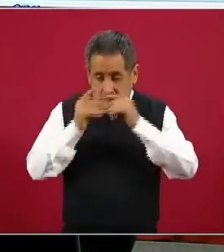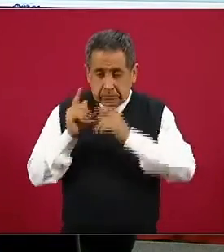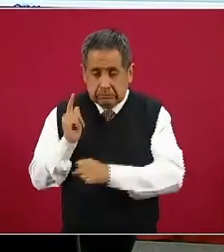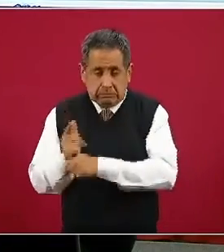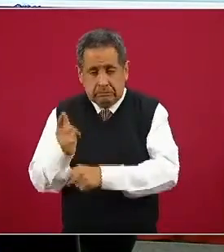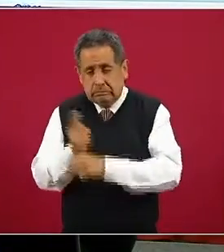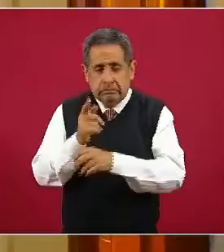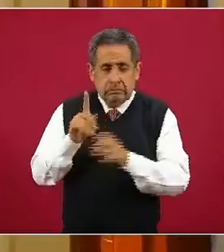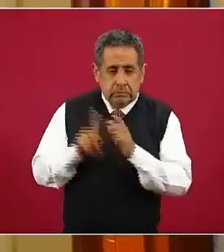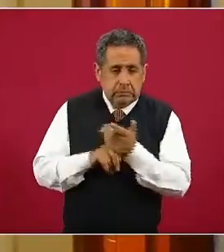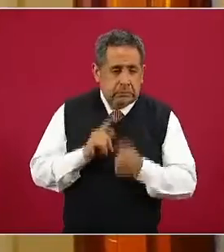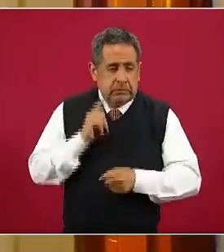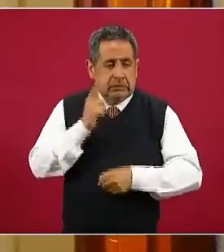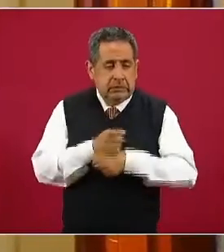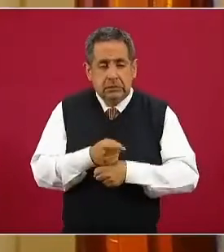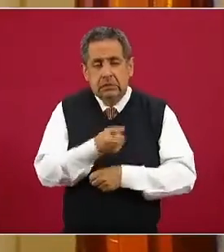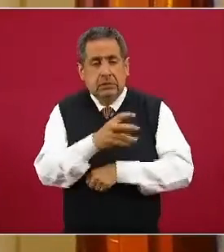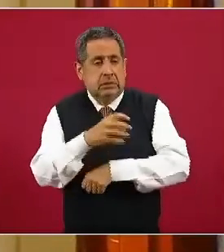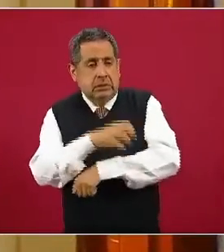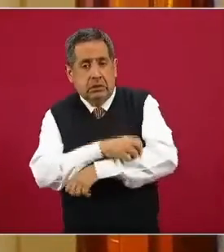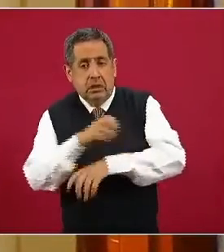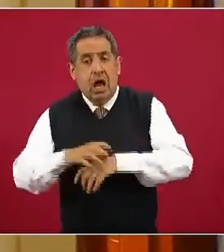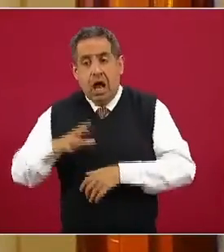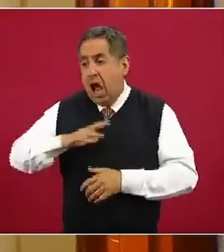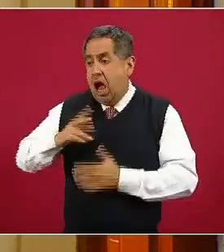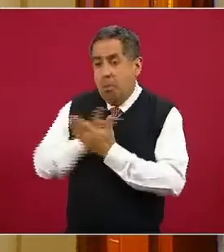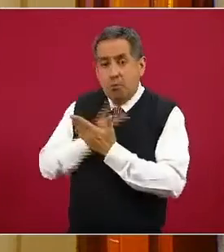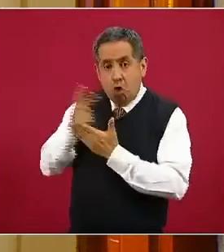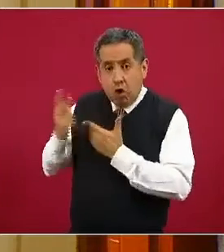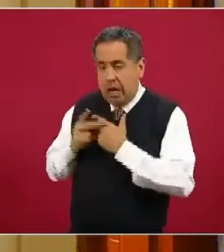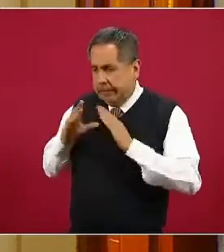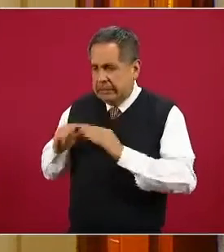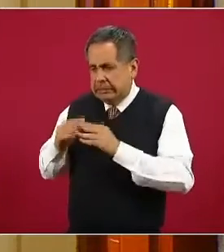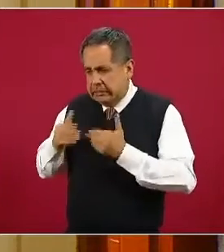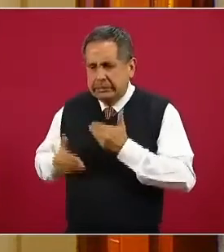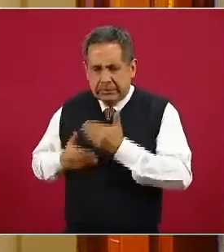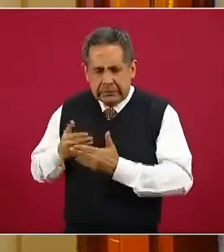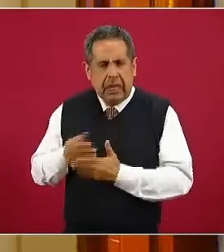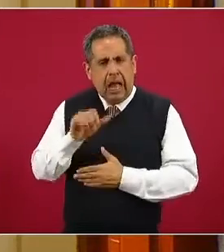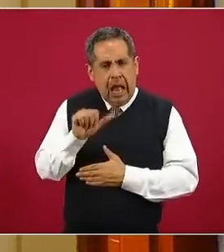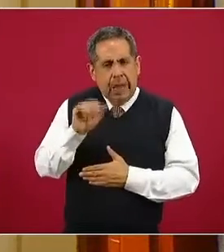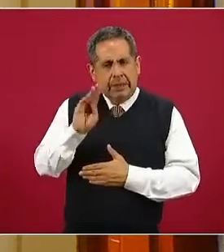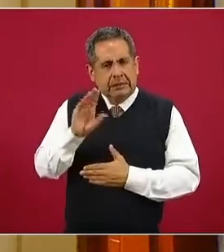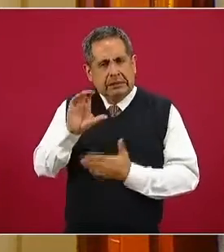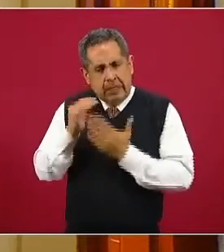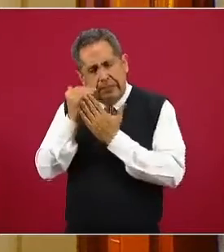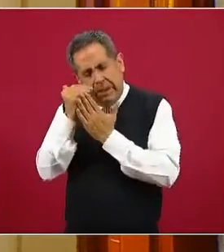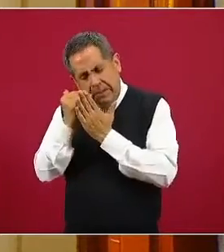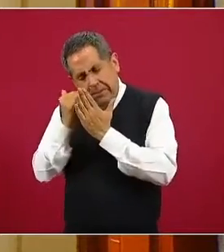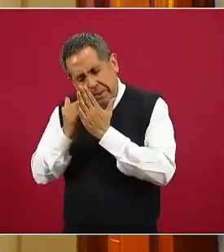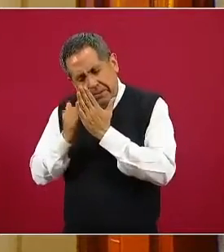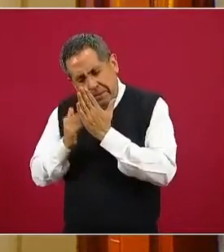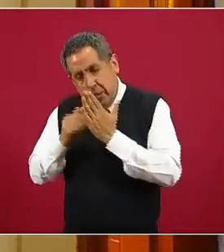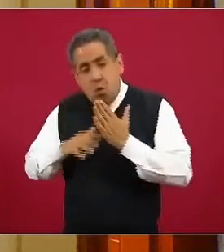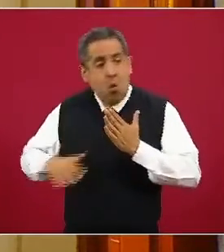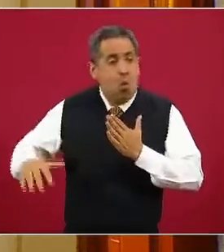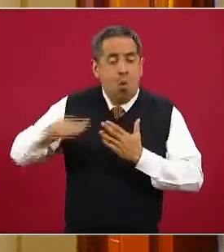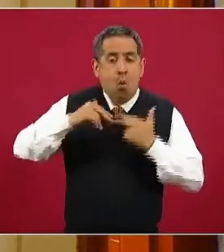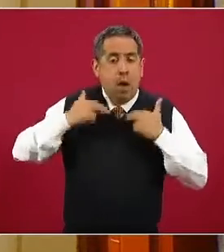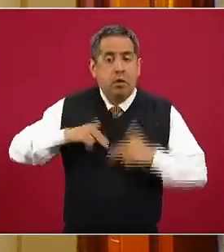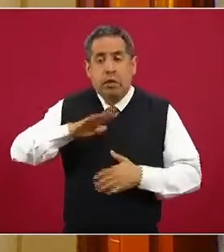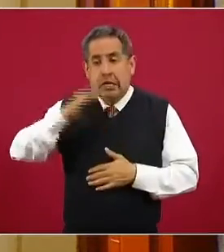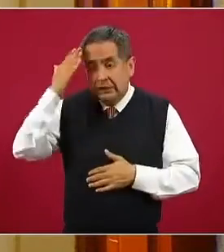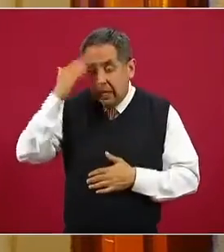detección de las agresiones. Tenemos toda una serie de pasos y guías para que todo humano agredido, ya